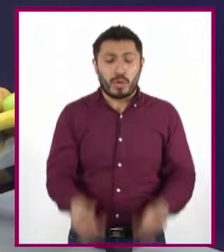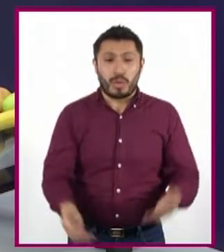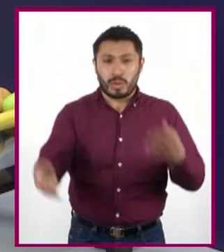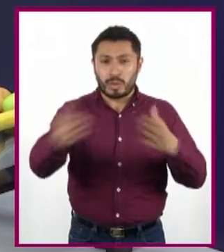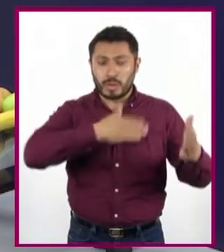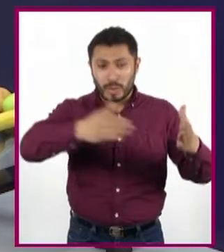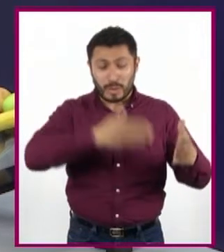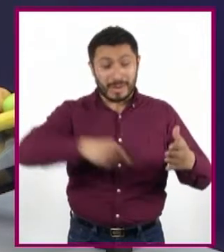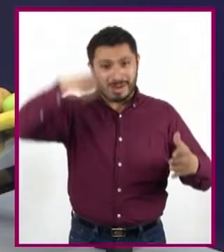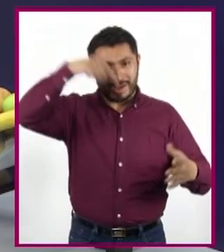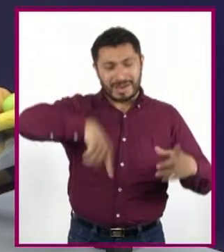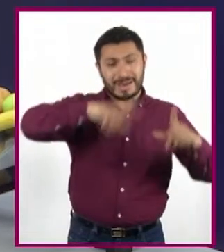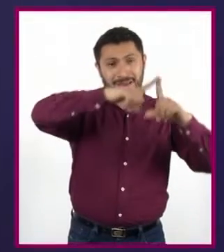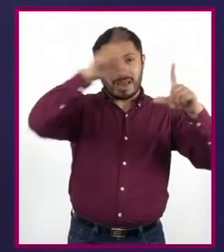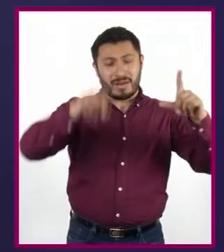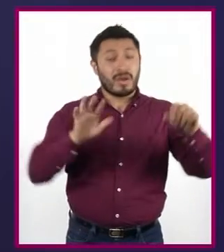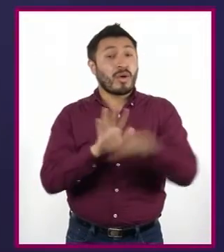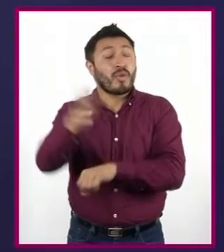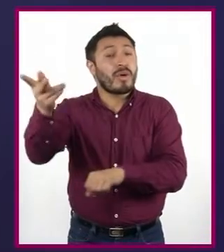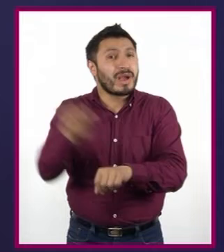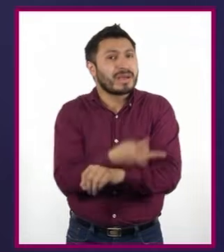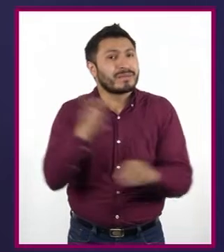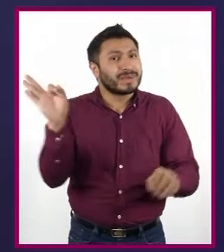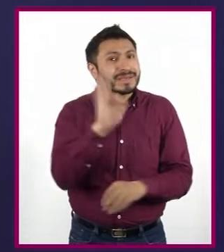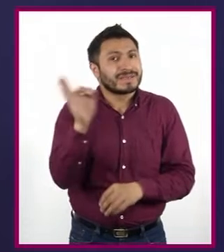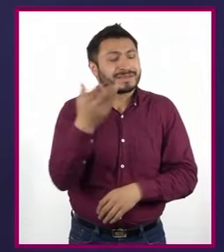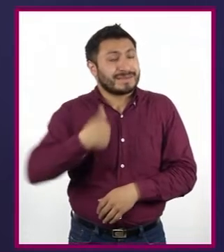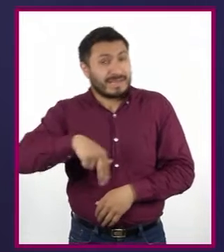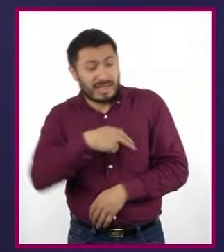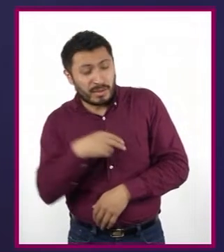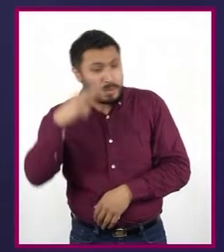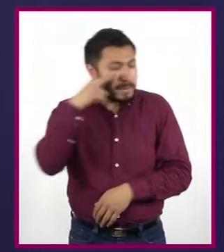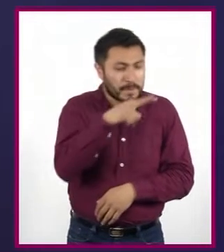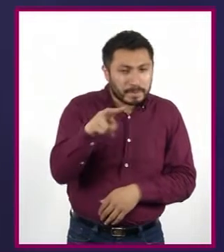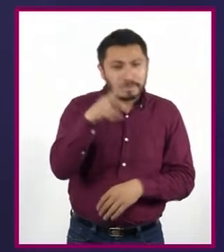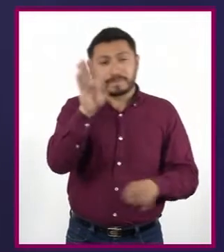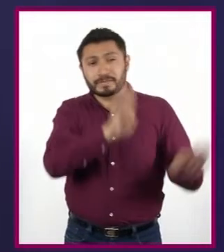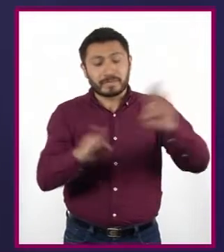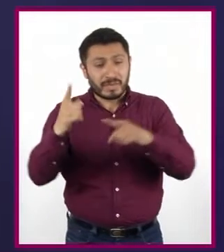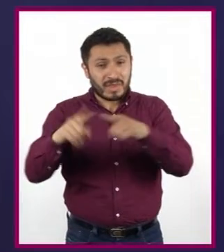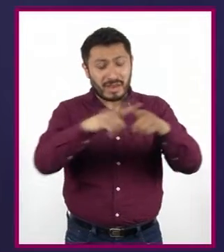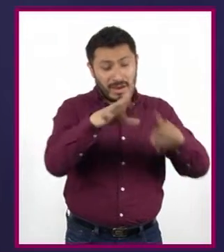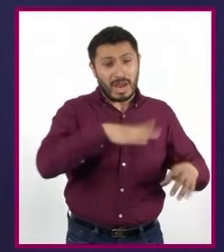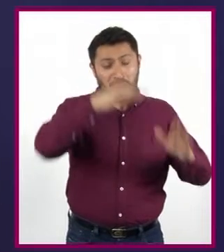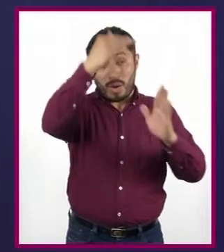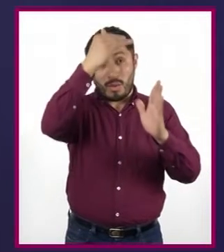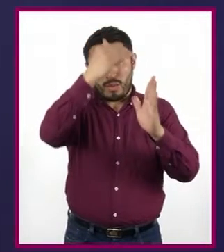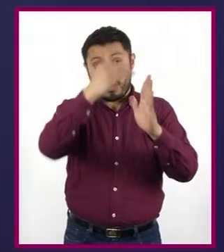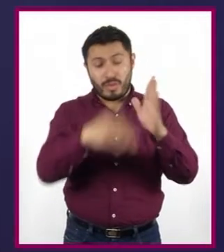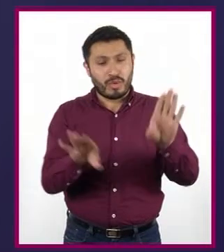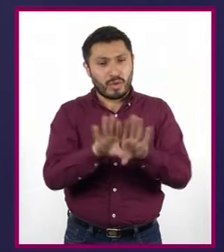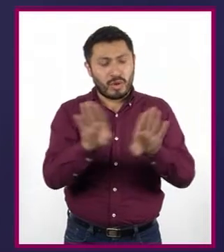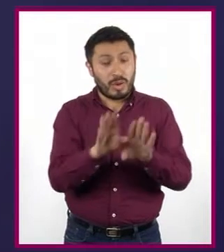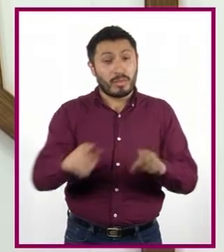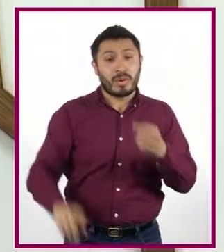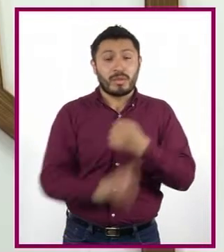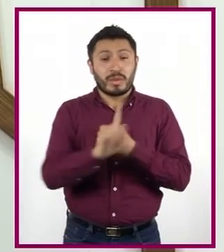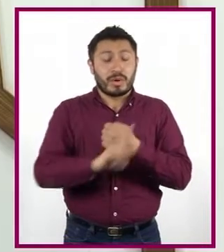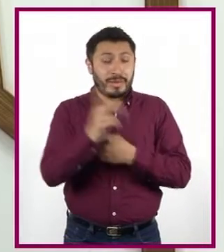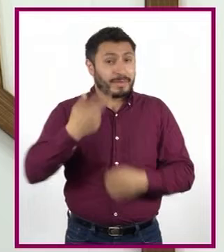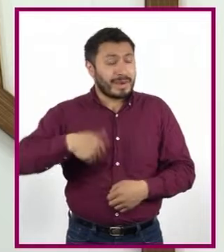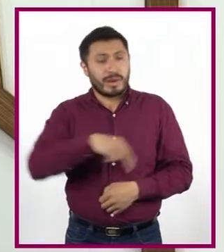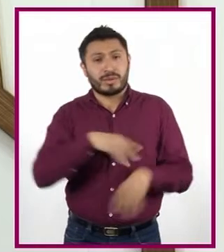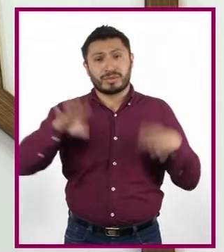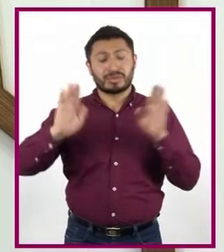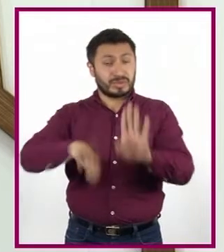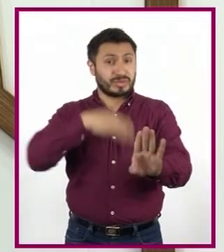de nuestro país, ¿qué pasaría si nuestra biodiversidad se reduce como consecuencia de nuestro impacto